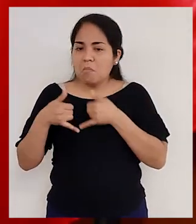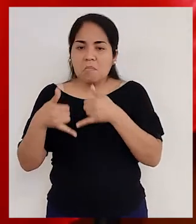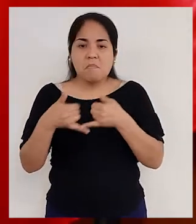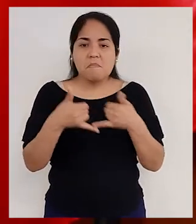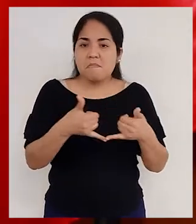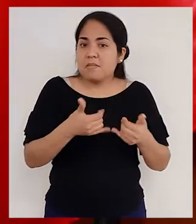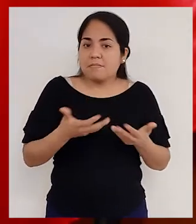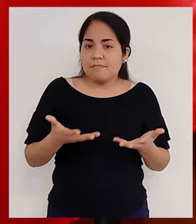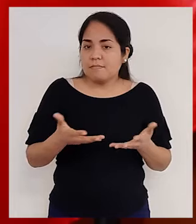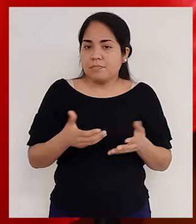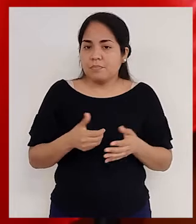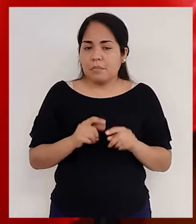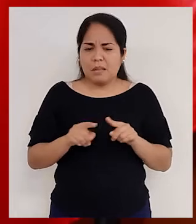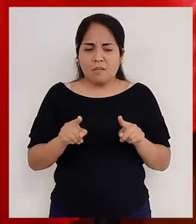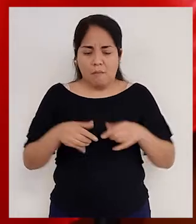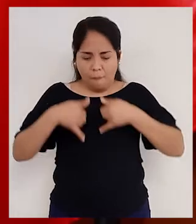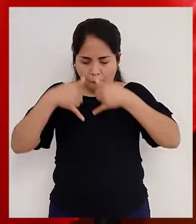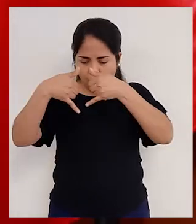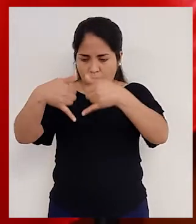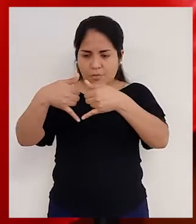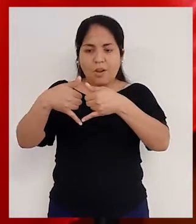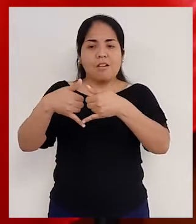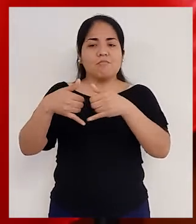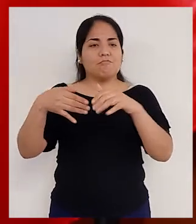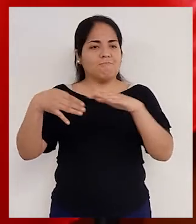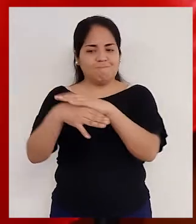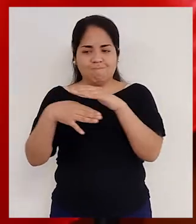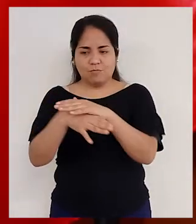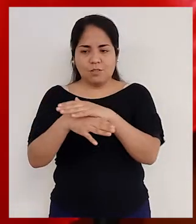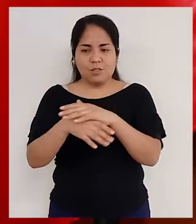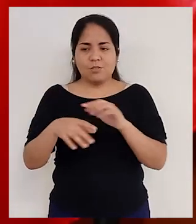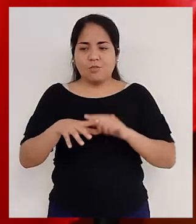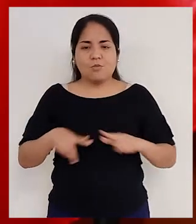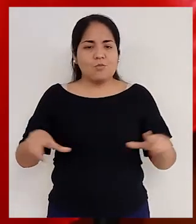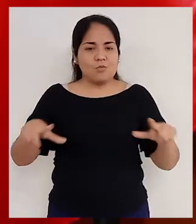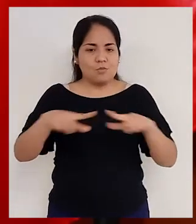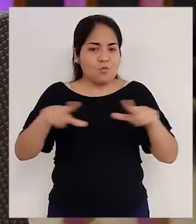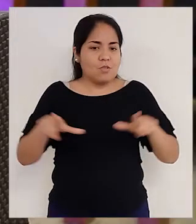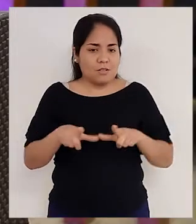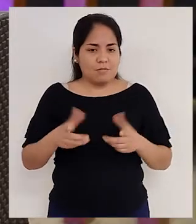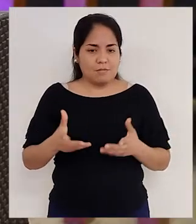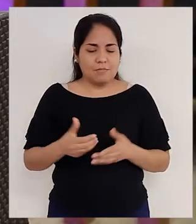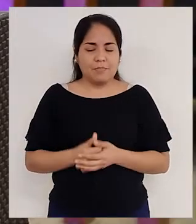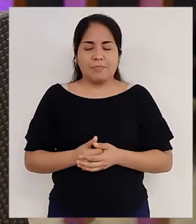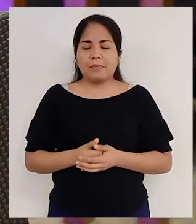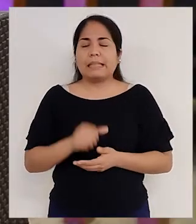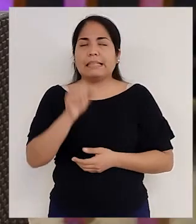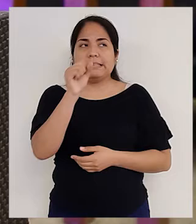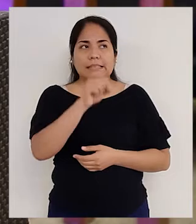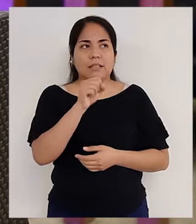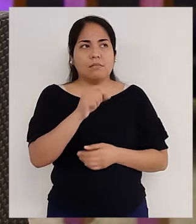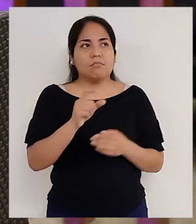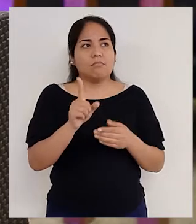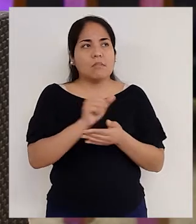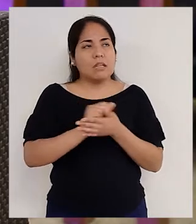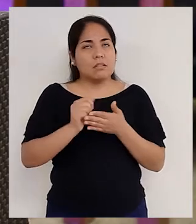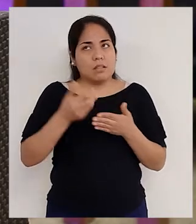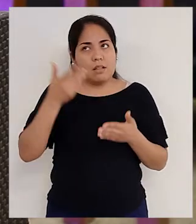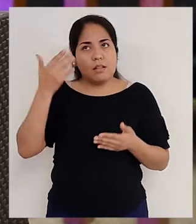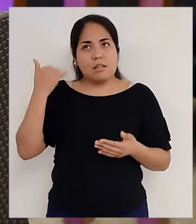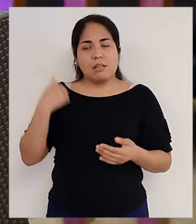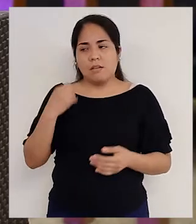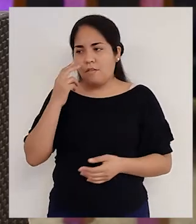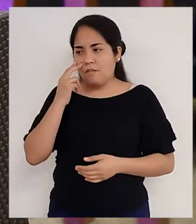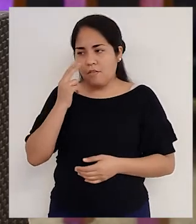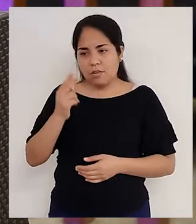acceso a esos premios. Y esos premios se dan por la accesibilidad de la ciudad, nada más. Por ejemplo, hace unos meses hemos